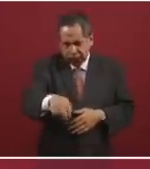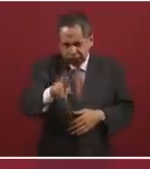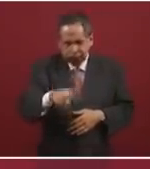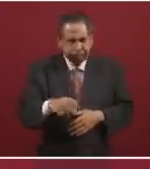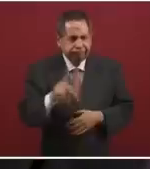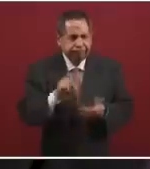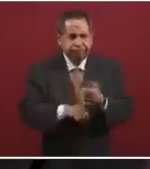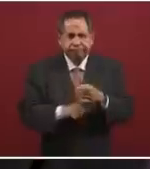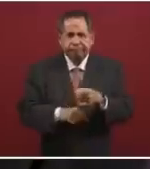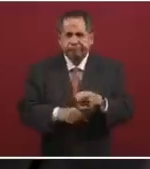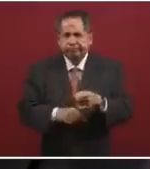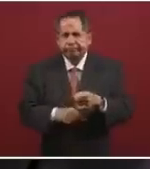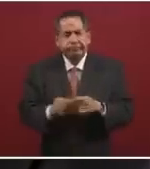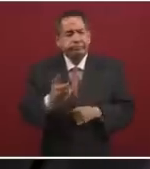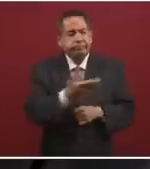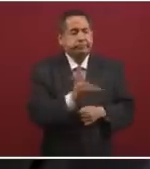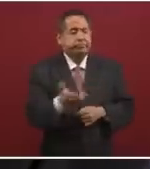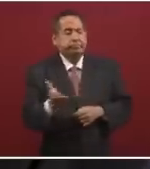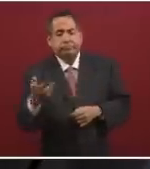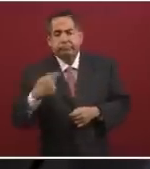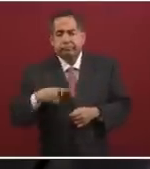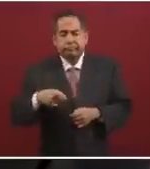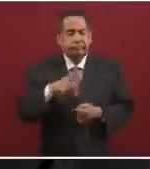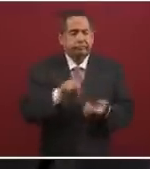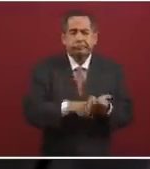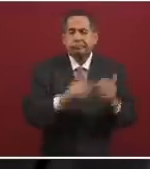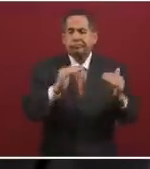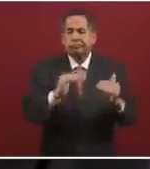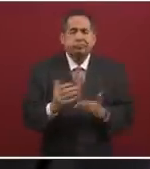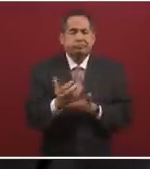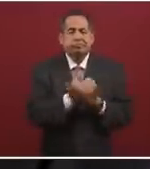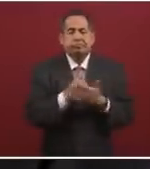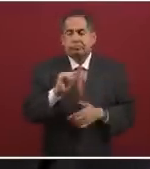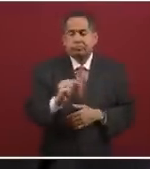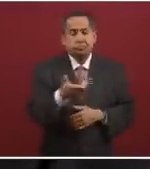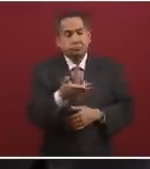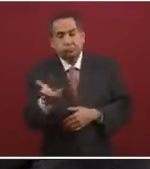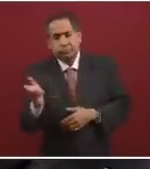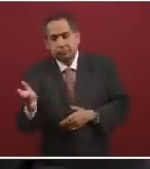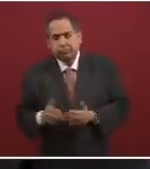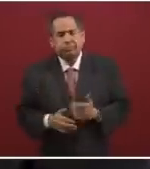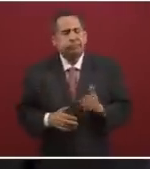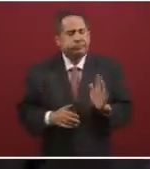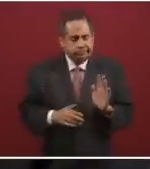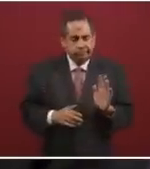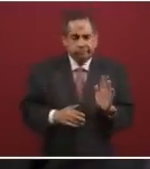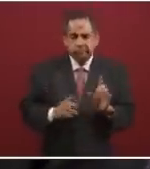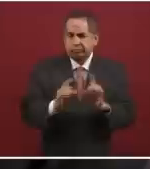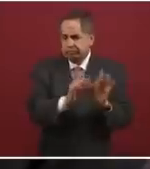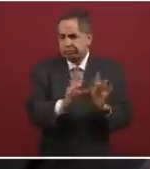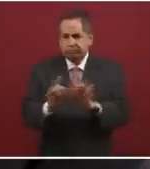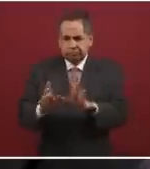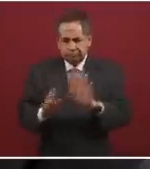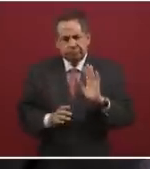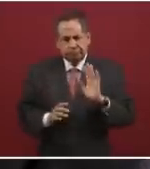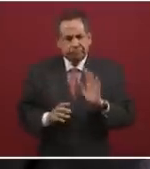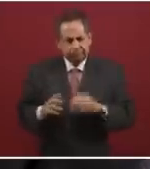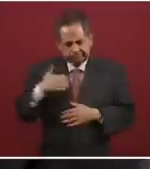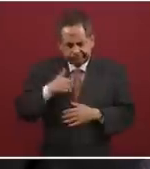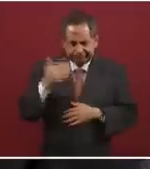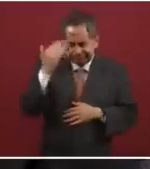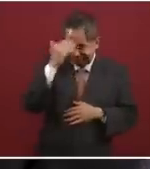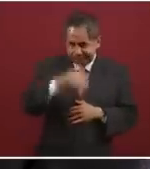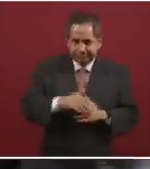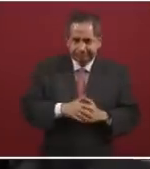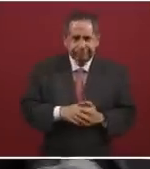que se despidió a gente que ganaba poco, sucedió.